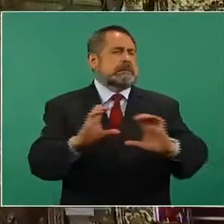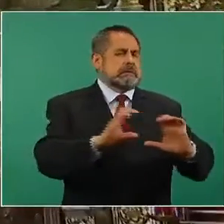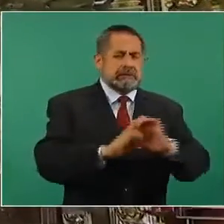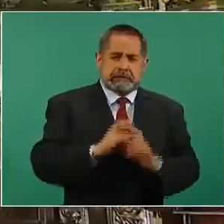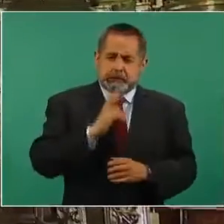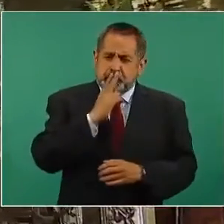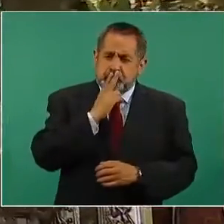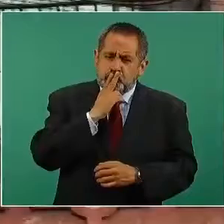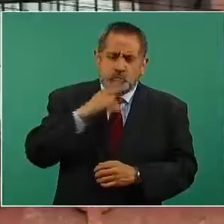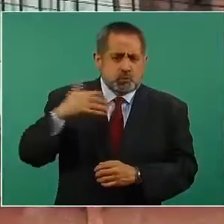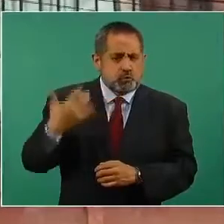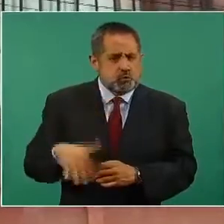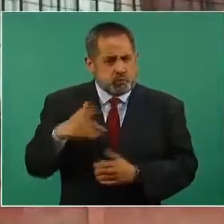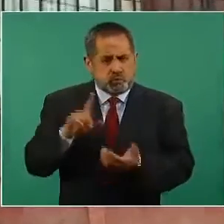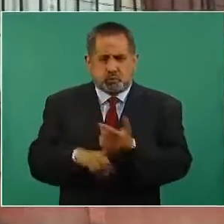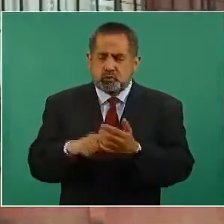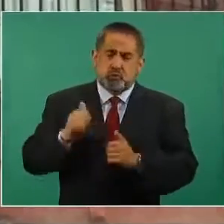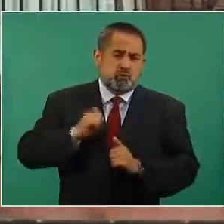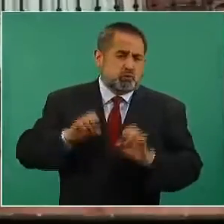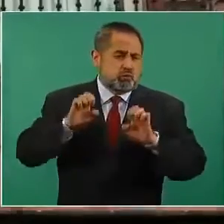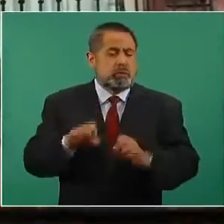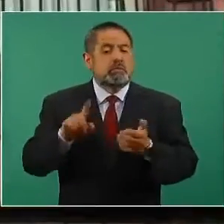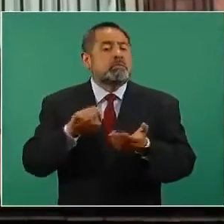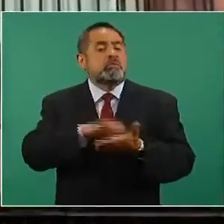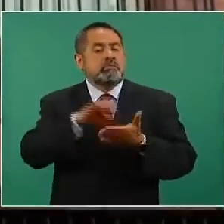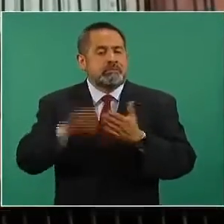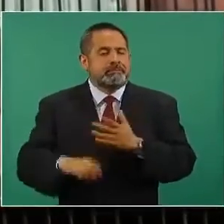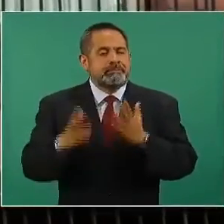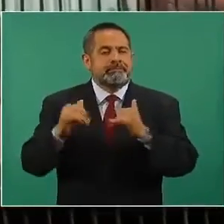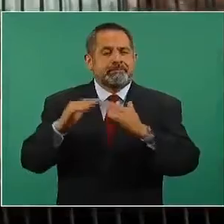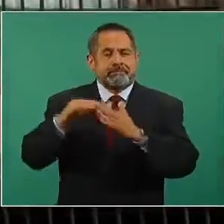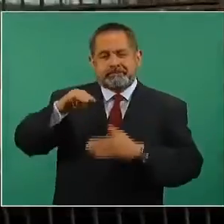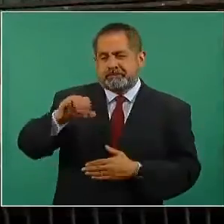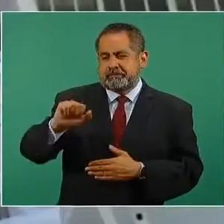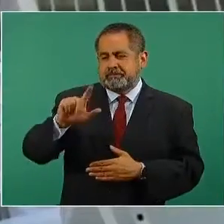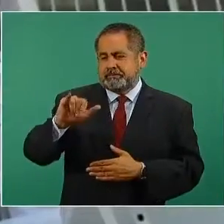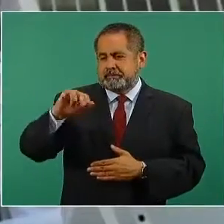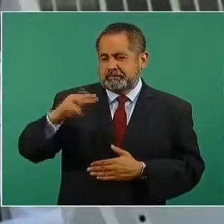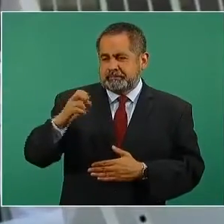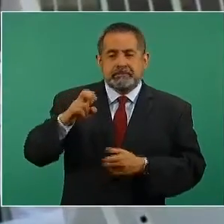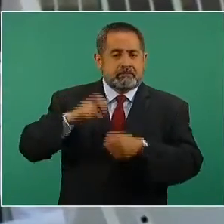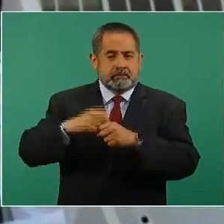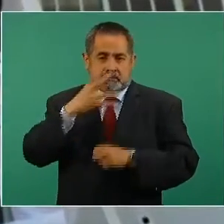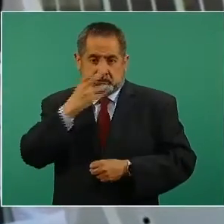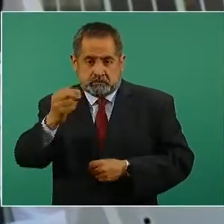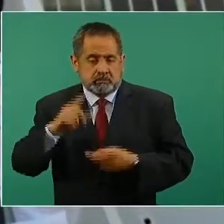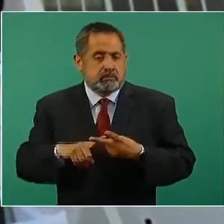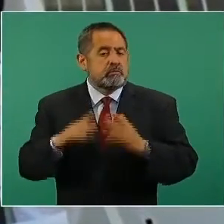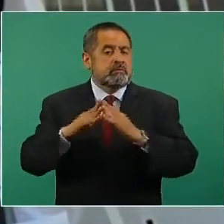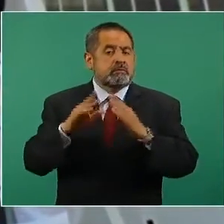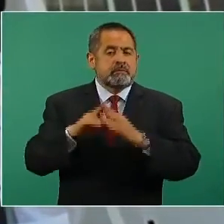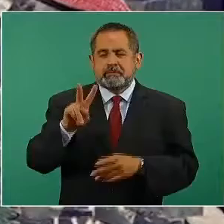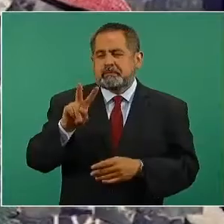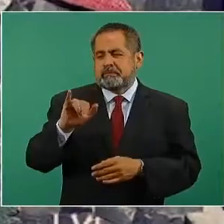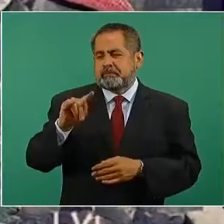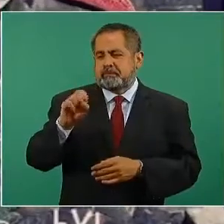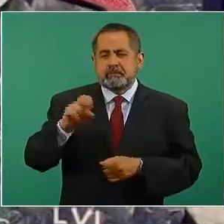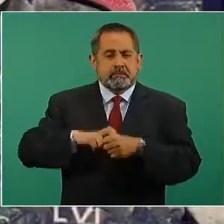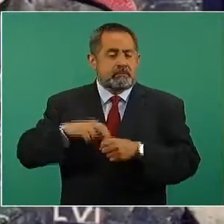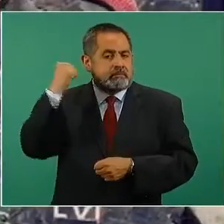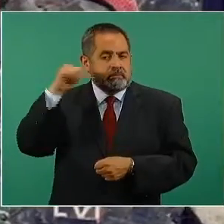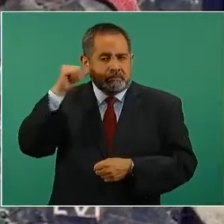valor arquitectónico y artístico como la Casa de la Malinche en Coyoacán o la Casa de los Vientos en Acapulco, Guerrero,